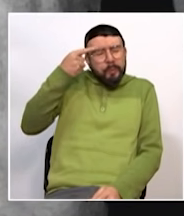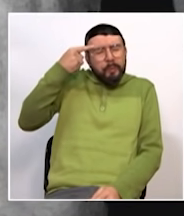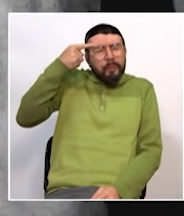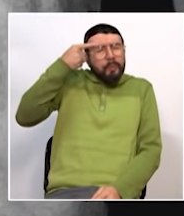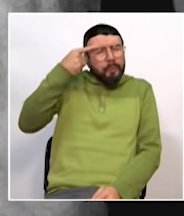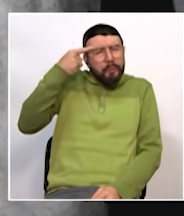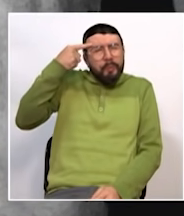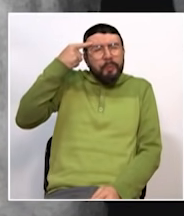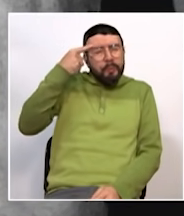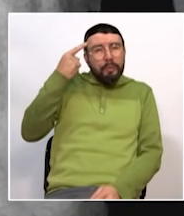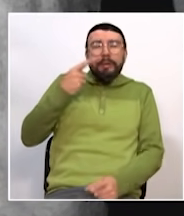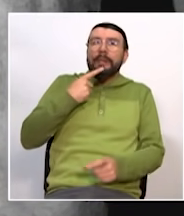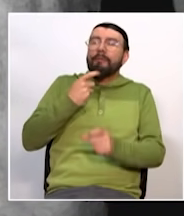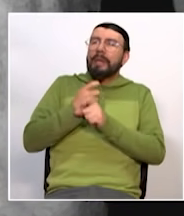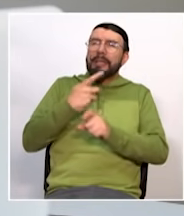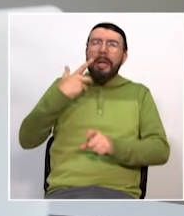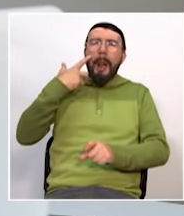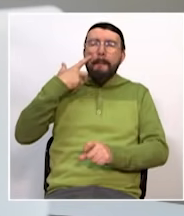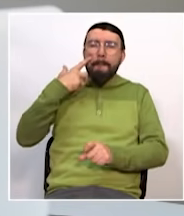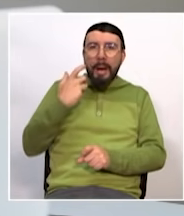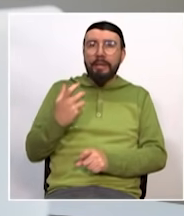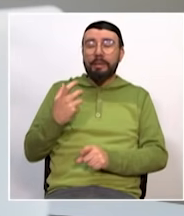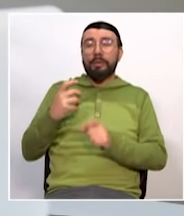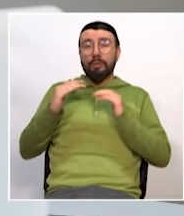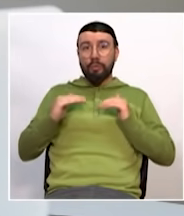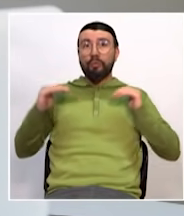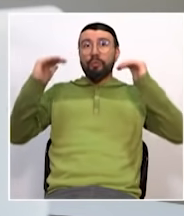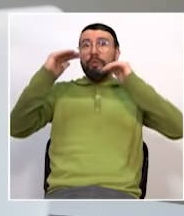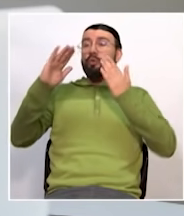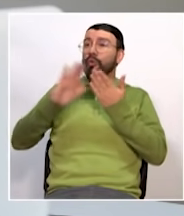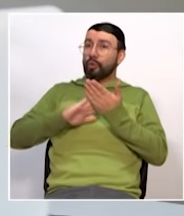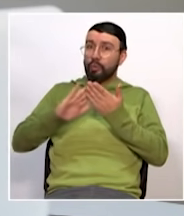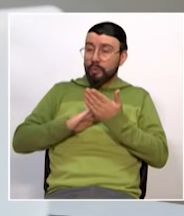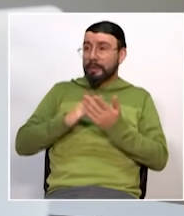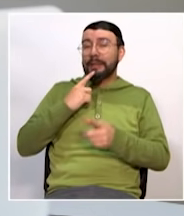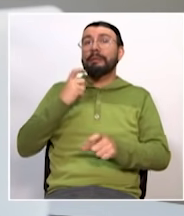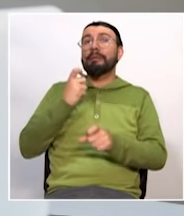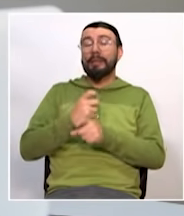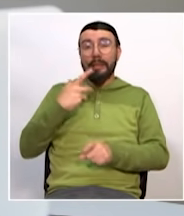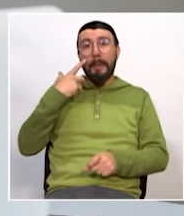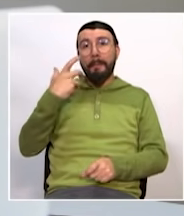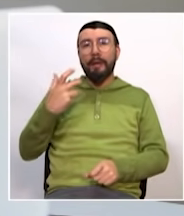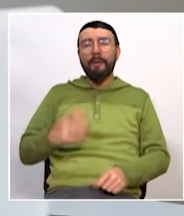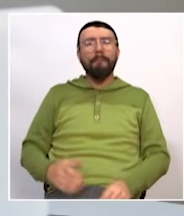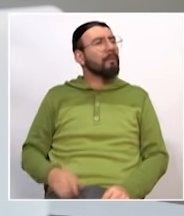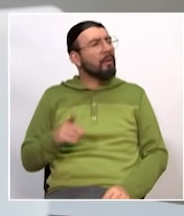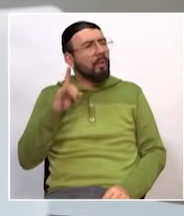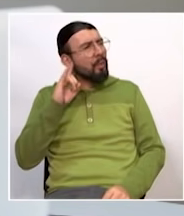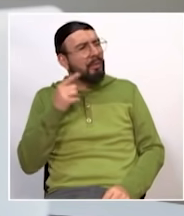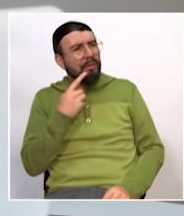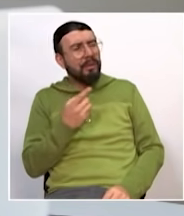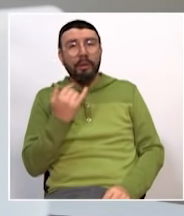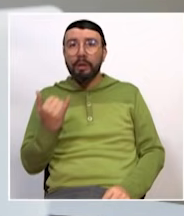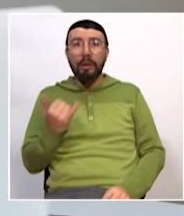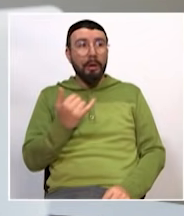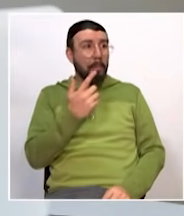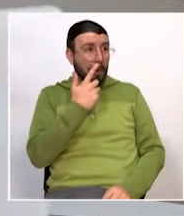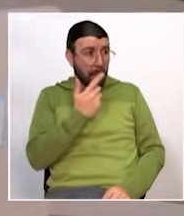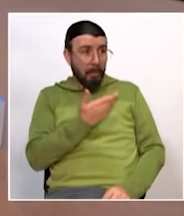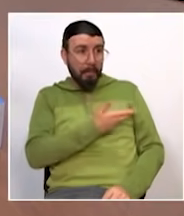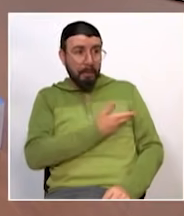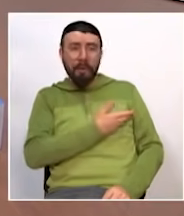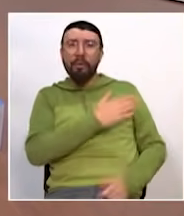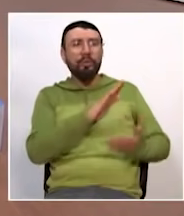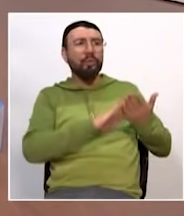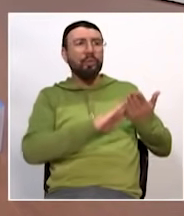dificultad a la persona el superar esa situación perdona no le escuché el principio la muerte del padre de la madre está demorada